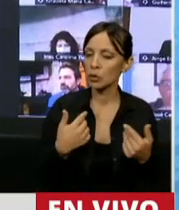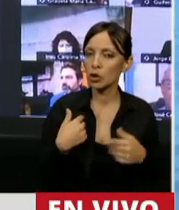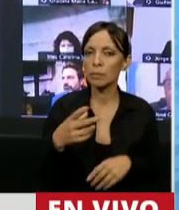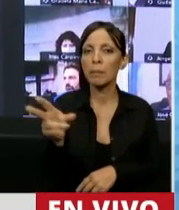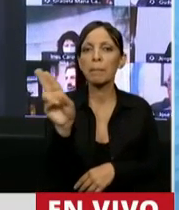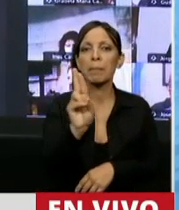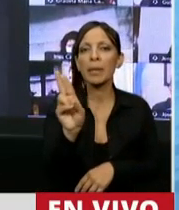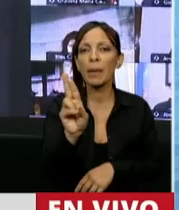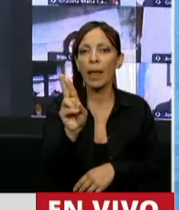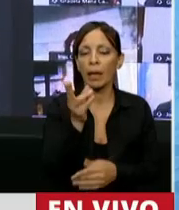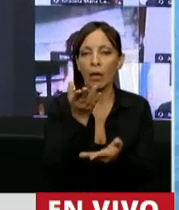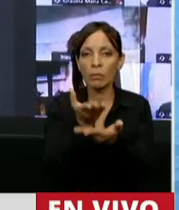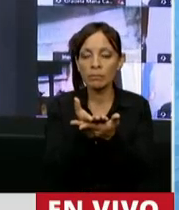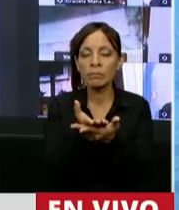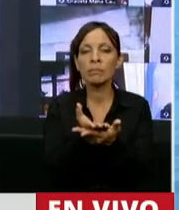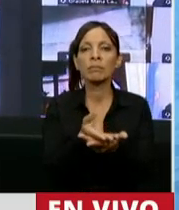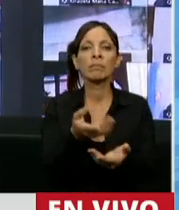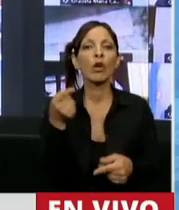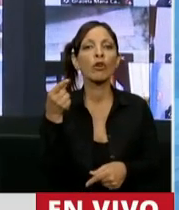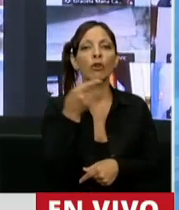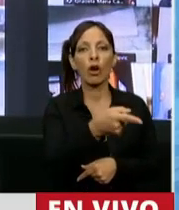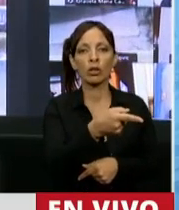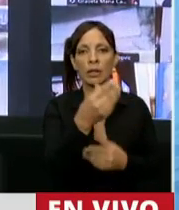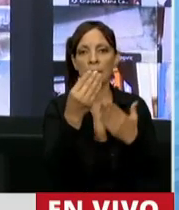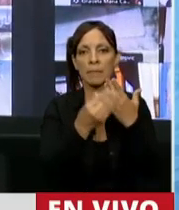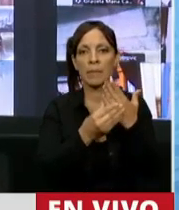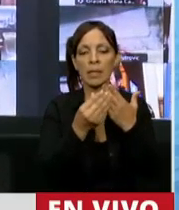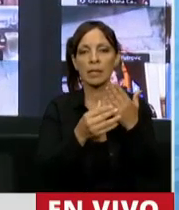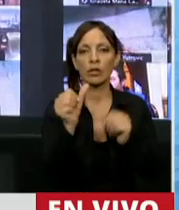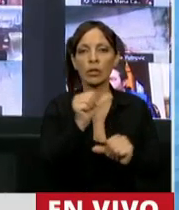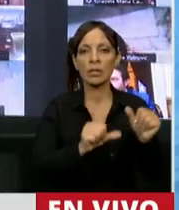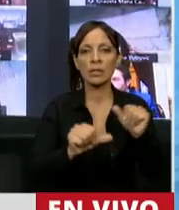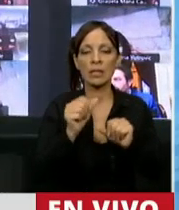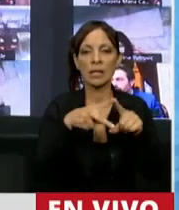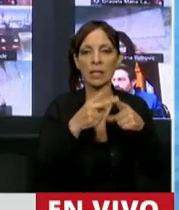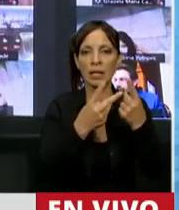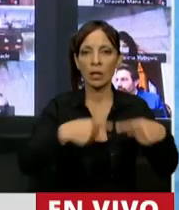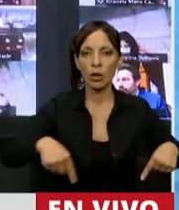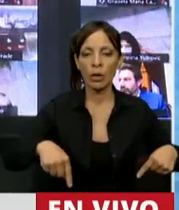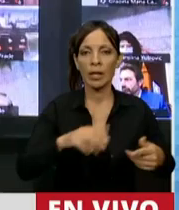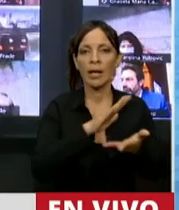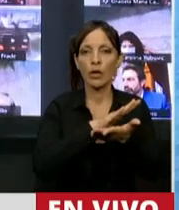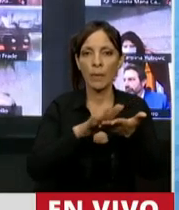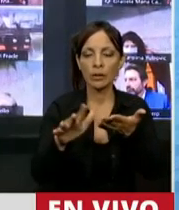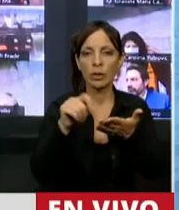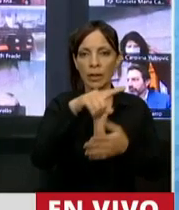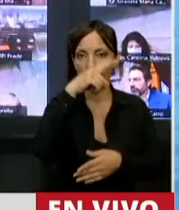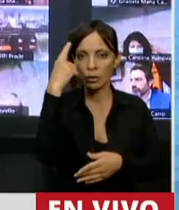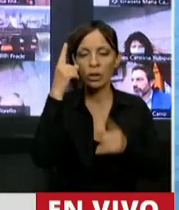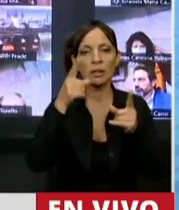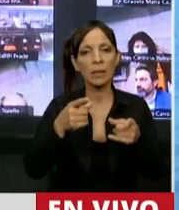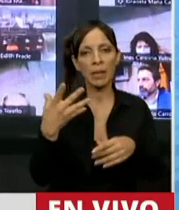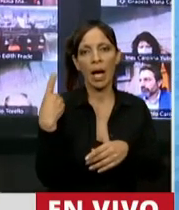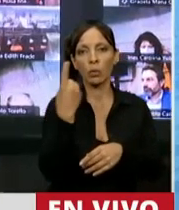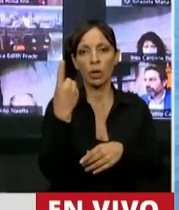de privilegio en contra del Ministro de Ciencia, Tecnología e Innovación de la Nación y de las autoridades